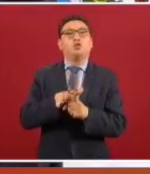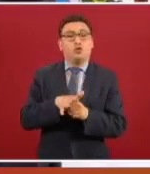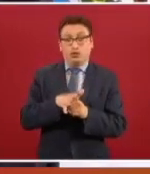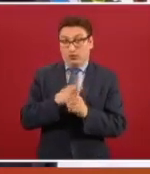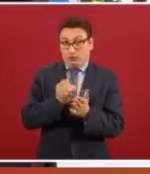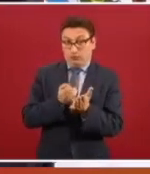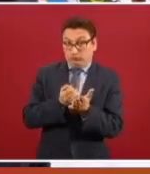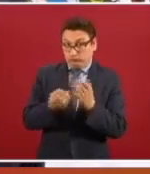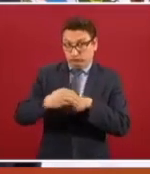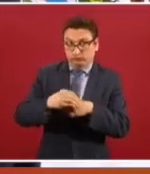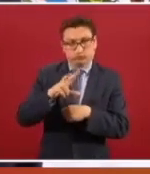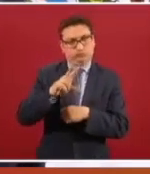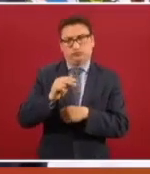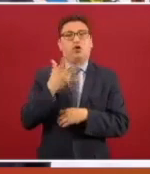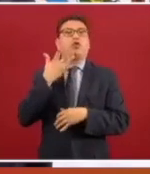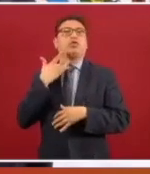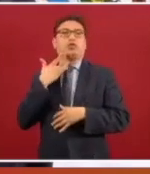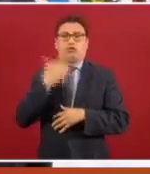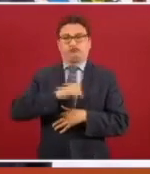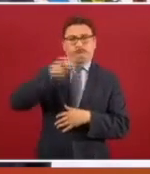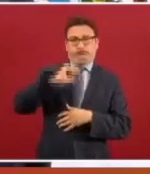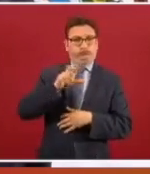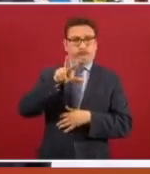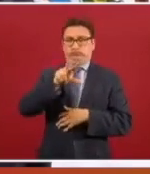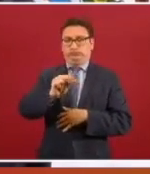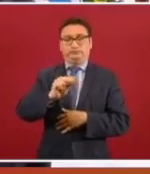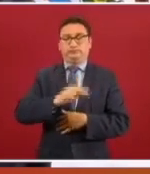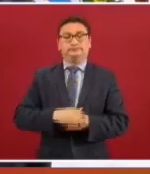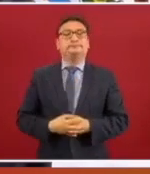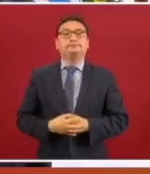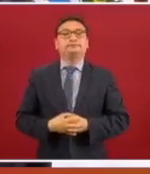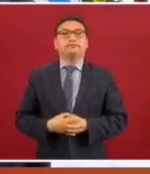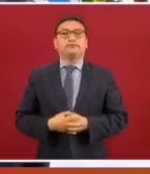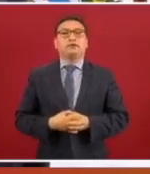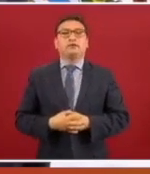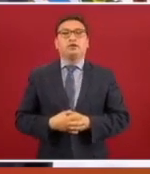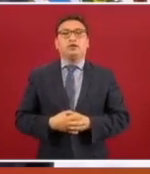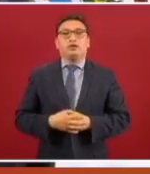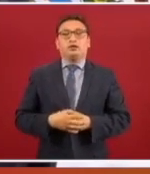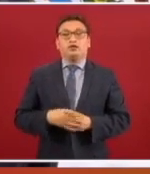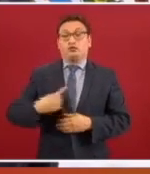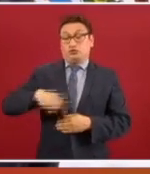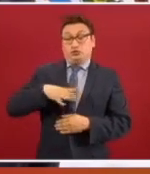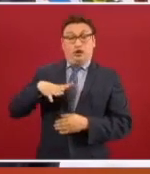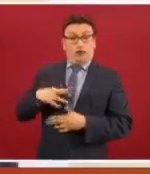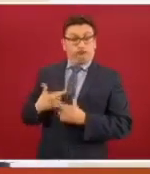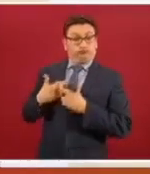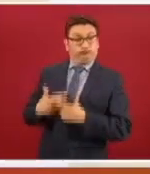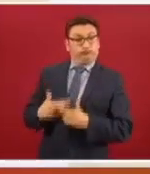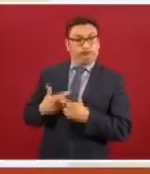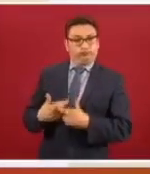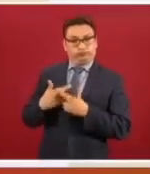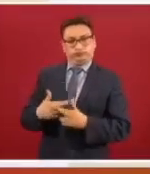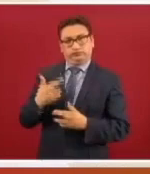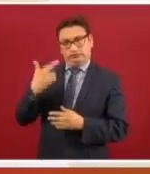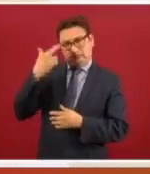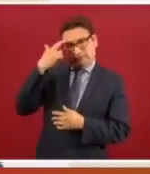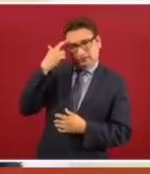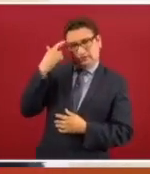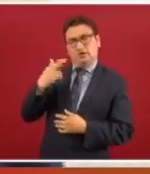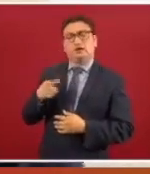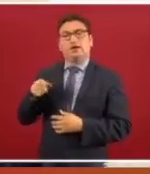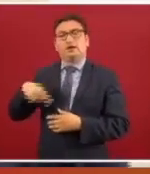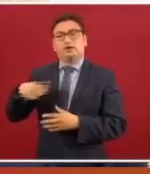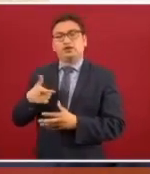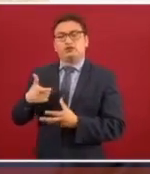ni decretar gasolinazos, se recurrirá a utilizar los ahorros del Fondo de Estabilización